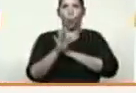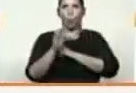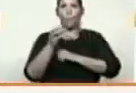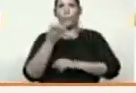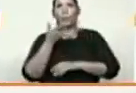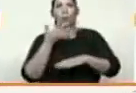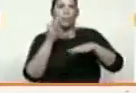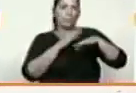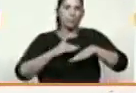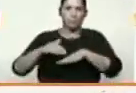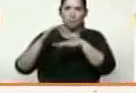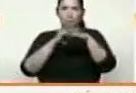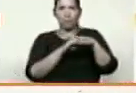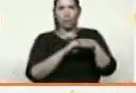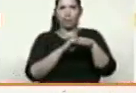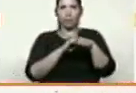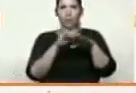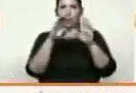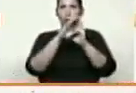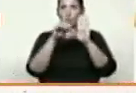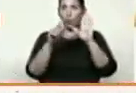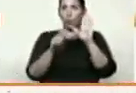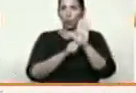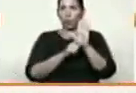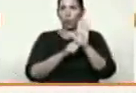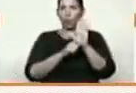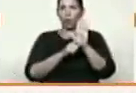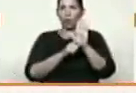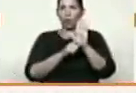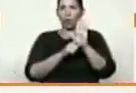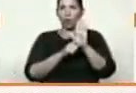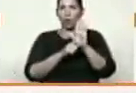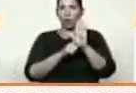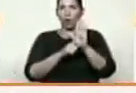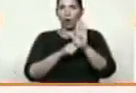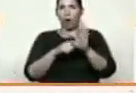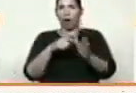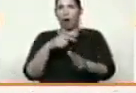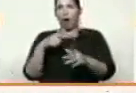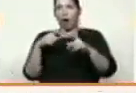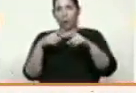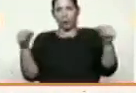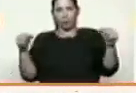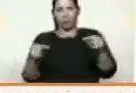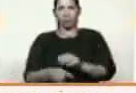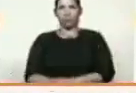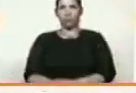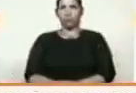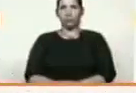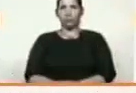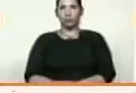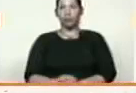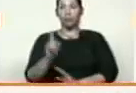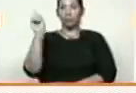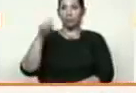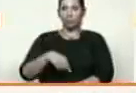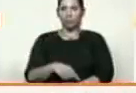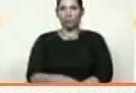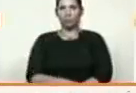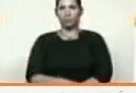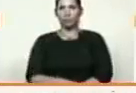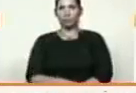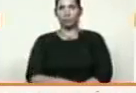con el Estatuto Constitucional japonés, pero también con la anterior Constitución